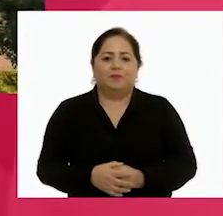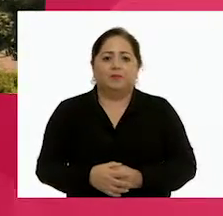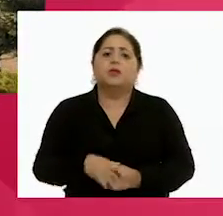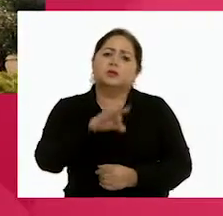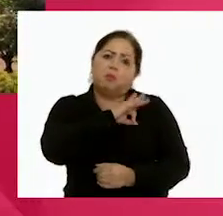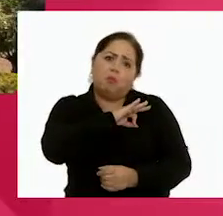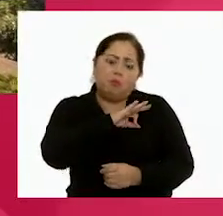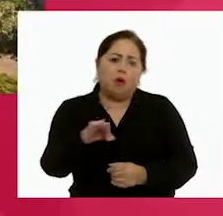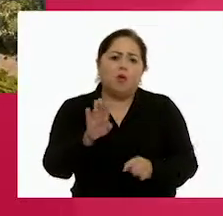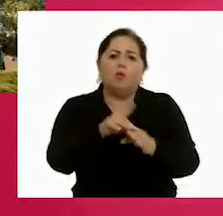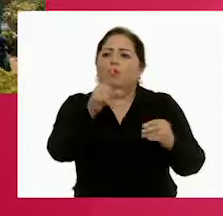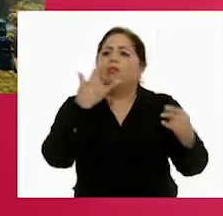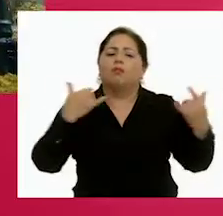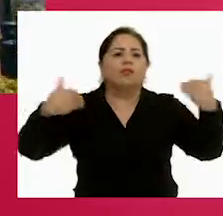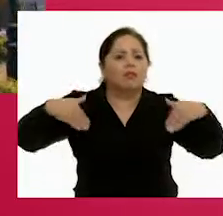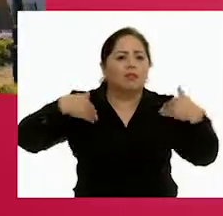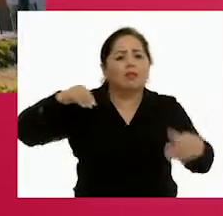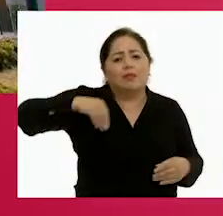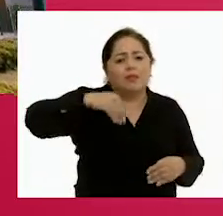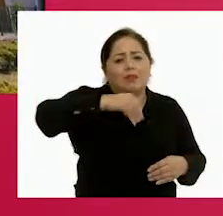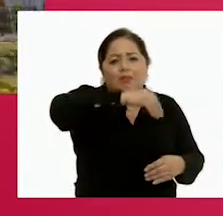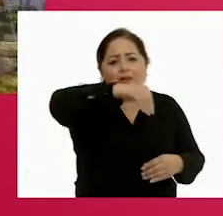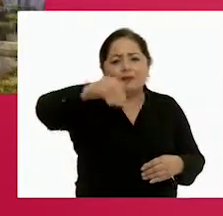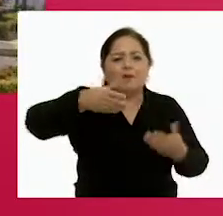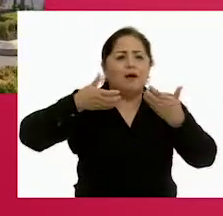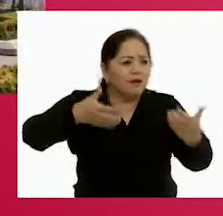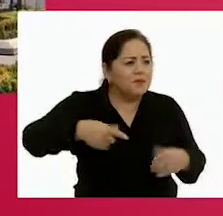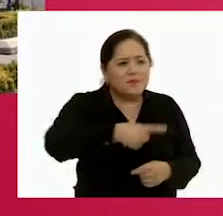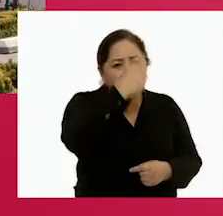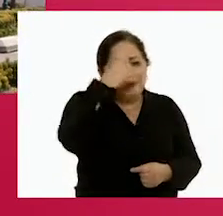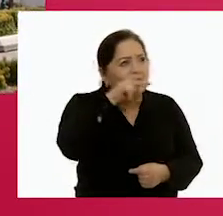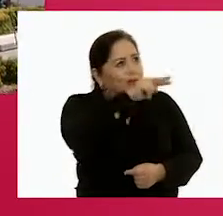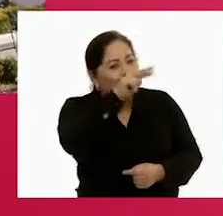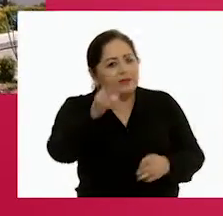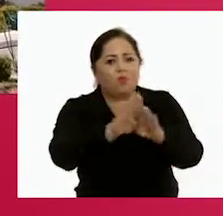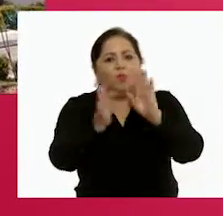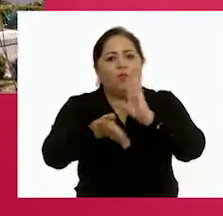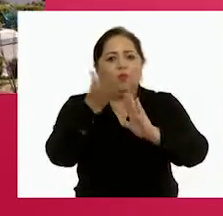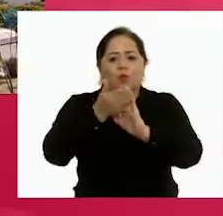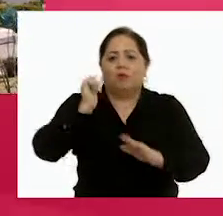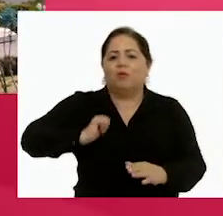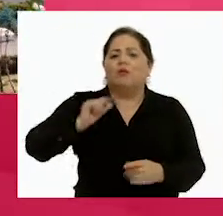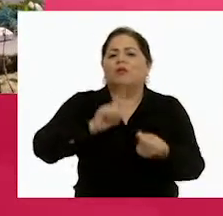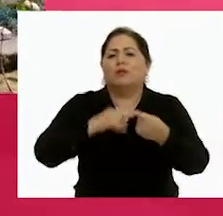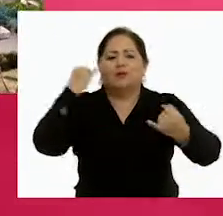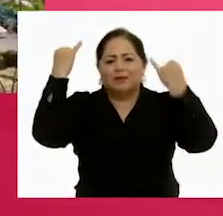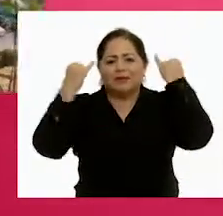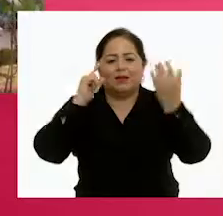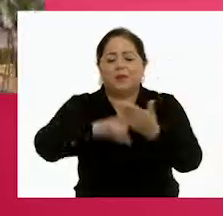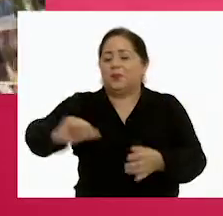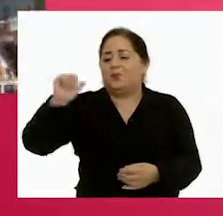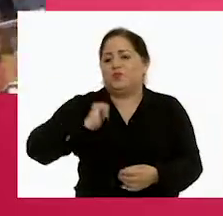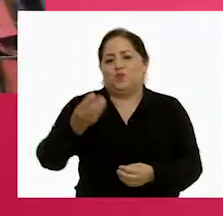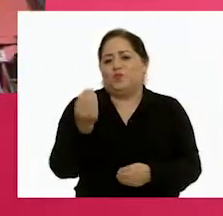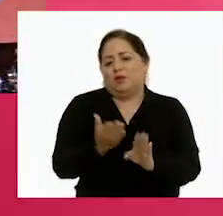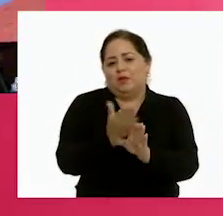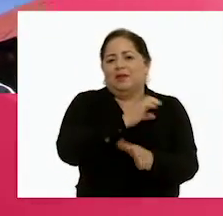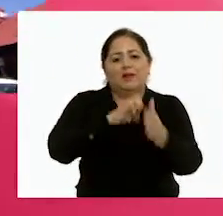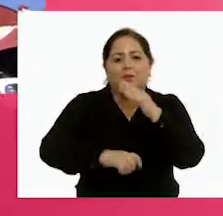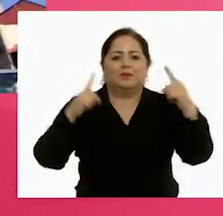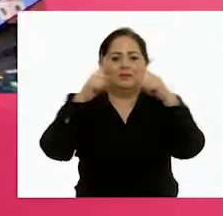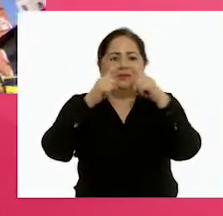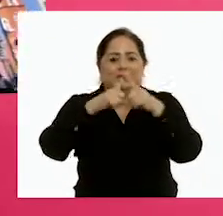Se puede dar un paseo y recorrer cada una de sus calles para admirar las construcciones creadas siglos atrás, como la